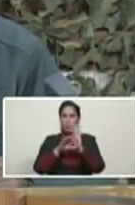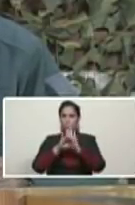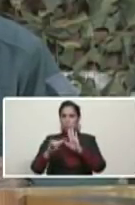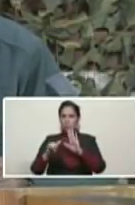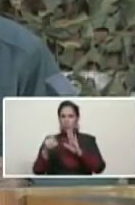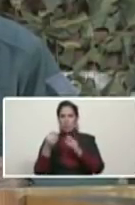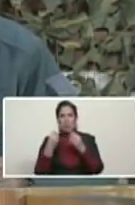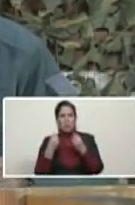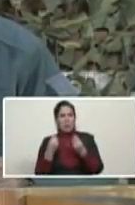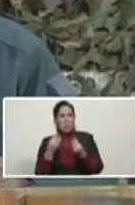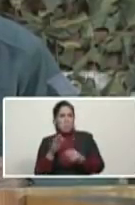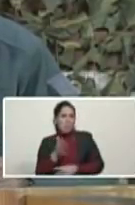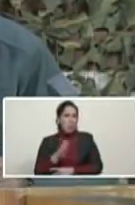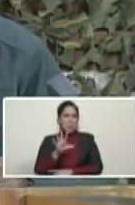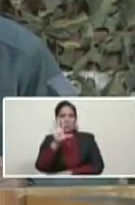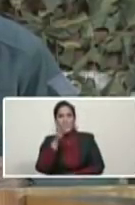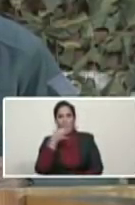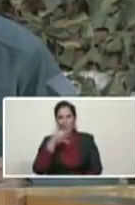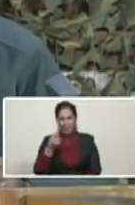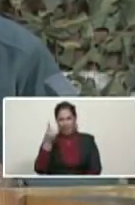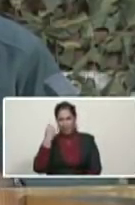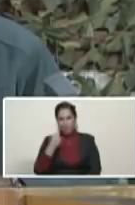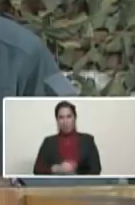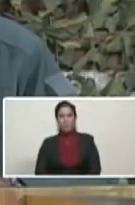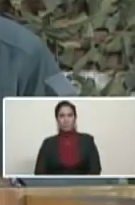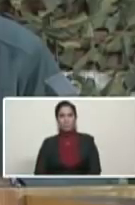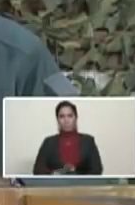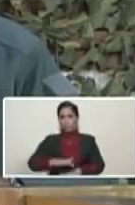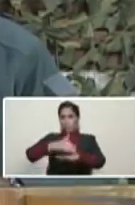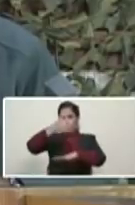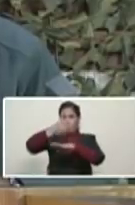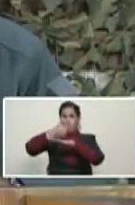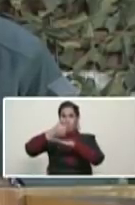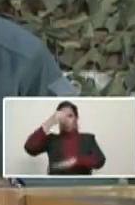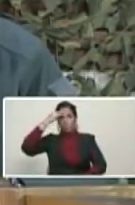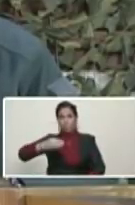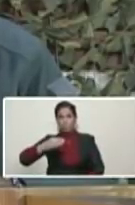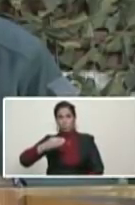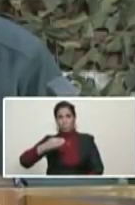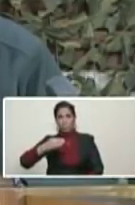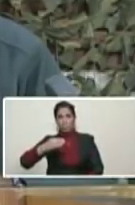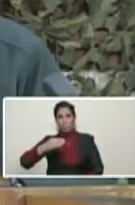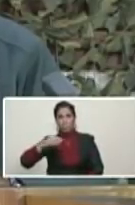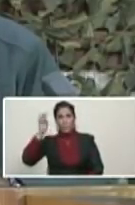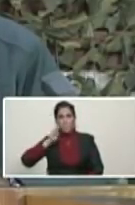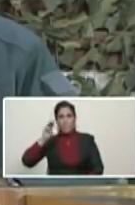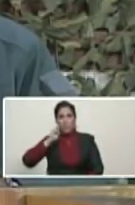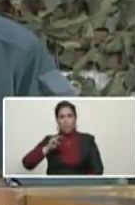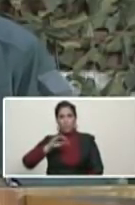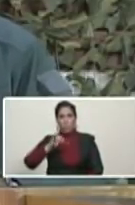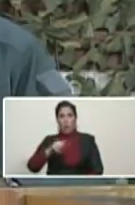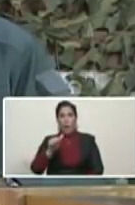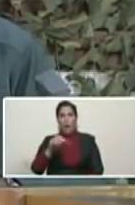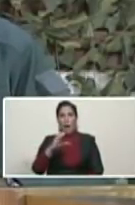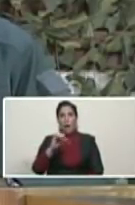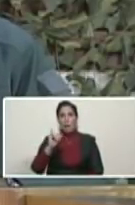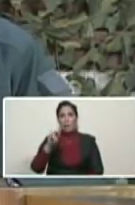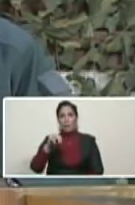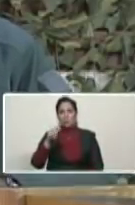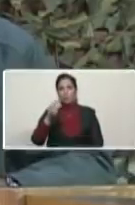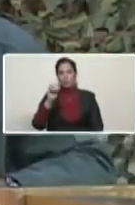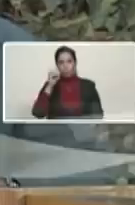5 de la tarde. General en jefe y maestro, Jacinto Pérez Arcay, siempre